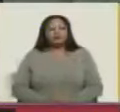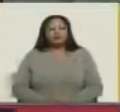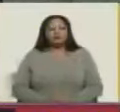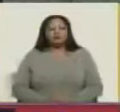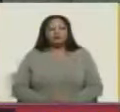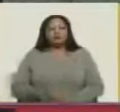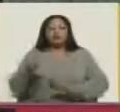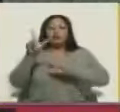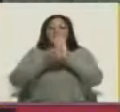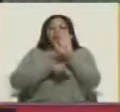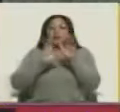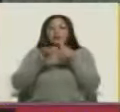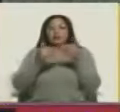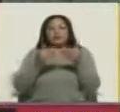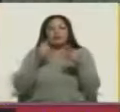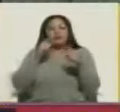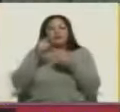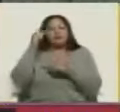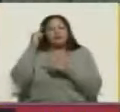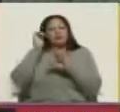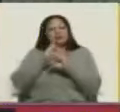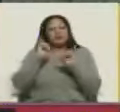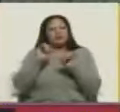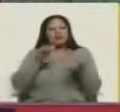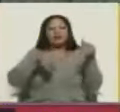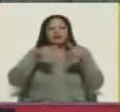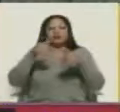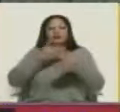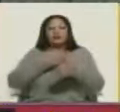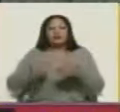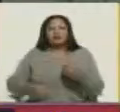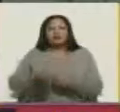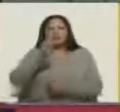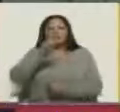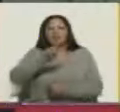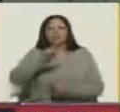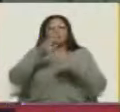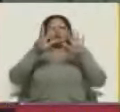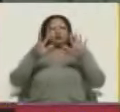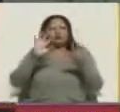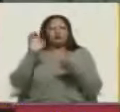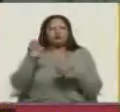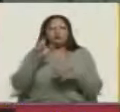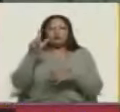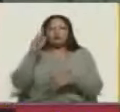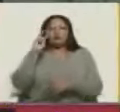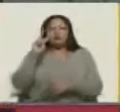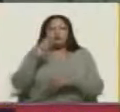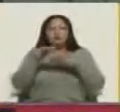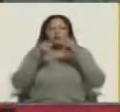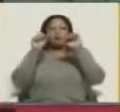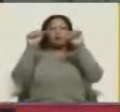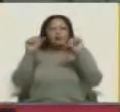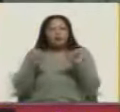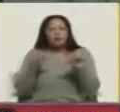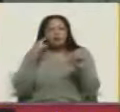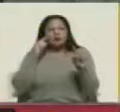lista ya, o fecha, mejor dicho, ya de las elecciones presidenciales del 28 de julio, todo ese cronograma que se vislumbra allí en